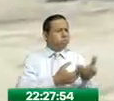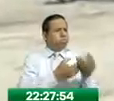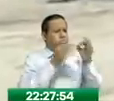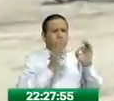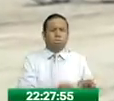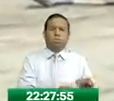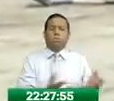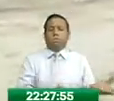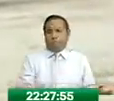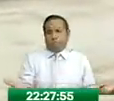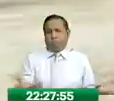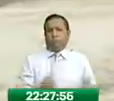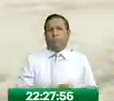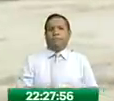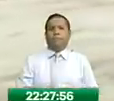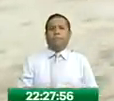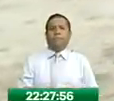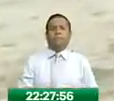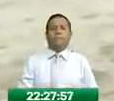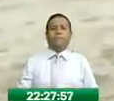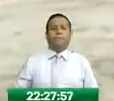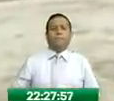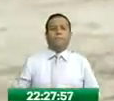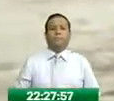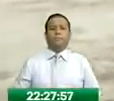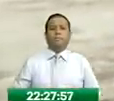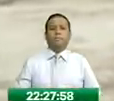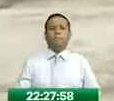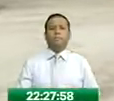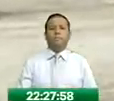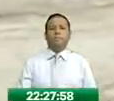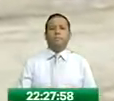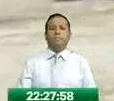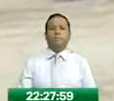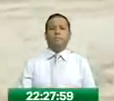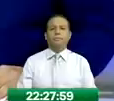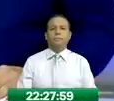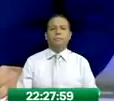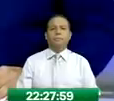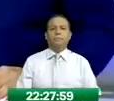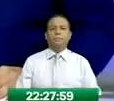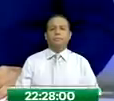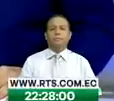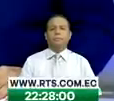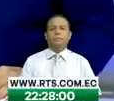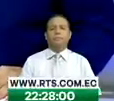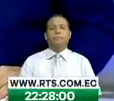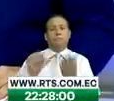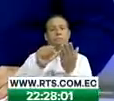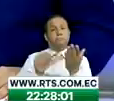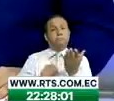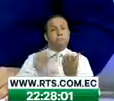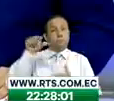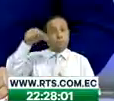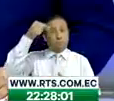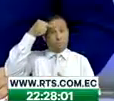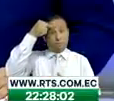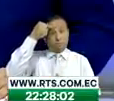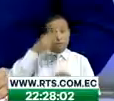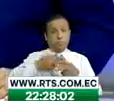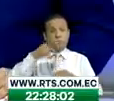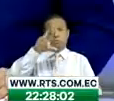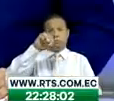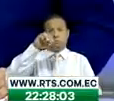Con cámaras de Eduardo García desde la provincia de Manabí, informó Wendy Delgado. Y la ministra de Gobierno, María Paula Romo, indicó